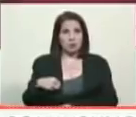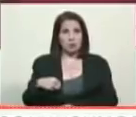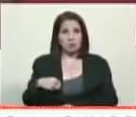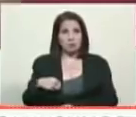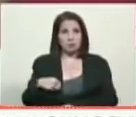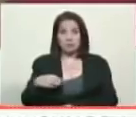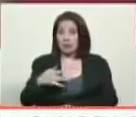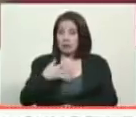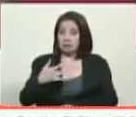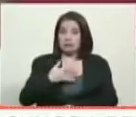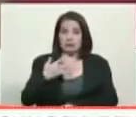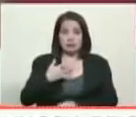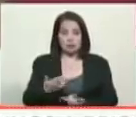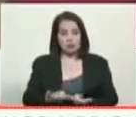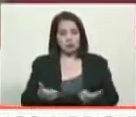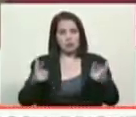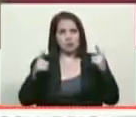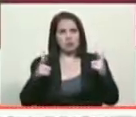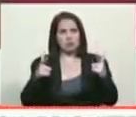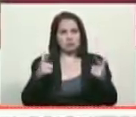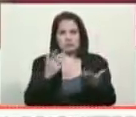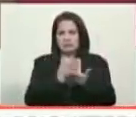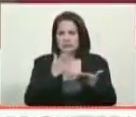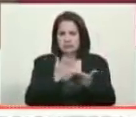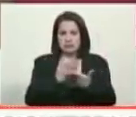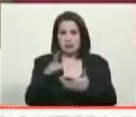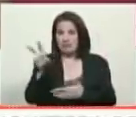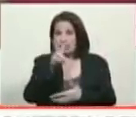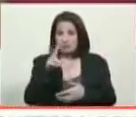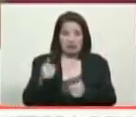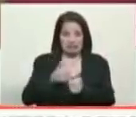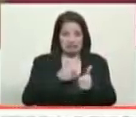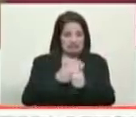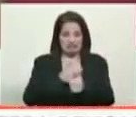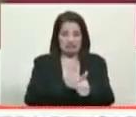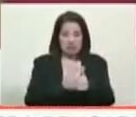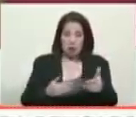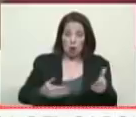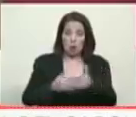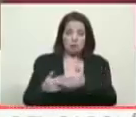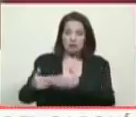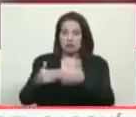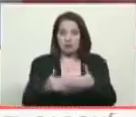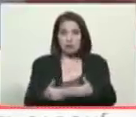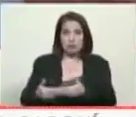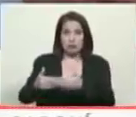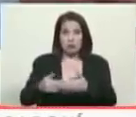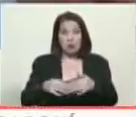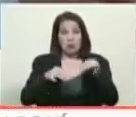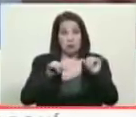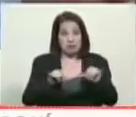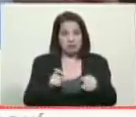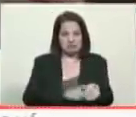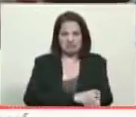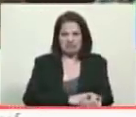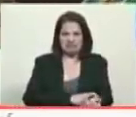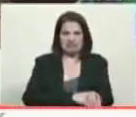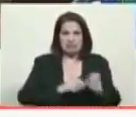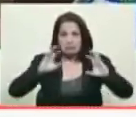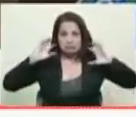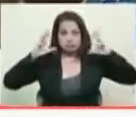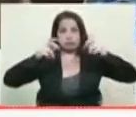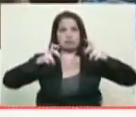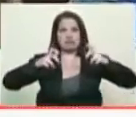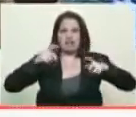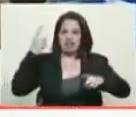sentir, nuestro libertador, cada vez que Venezuela era asediada por el imperialismo. Esa misma rabia de haberla